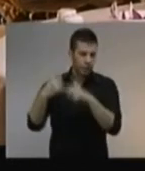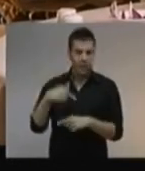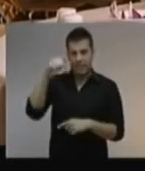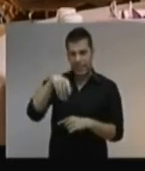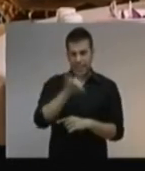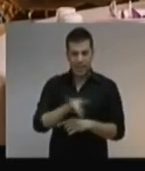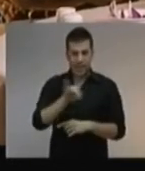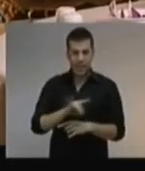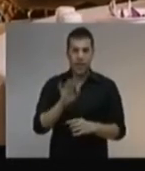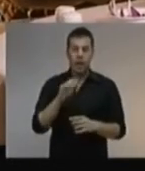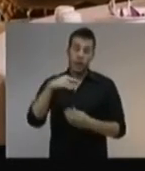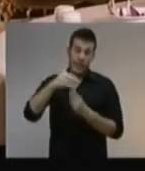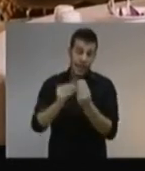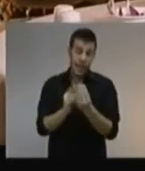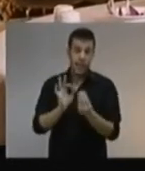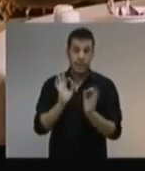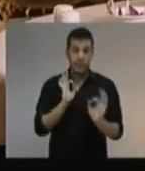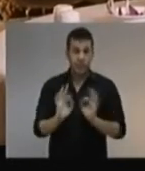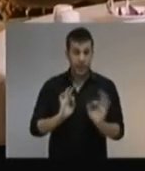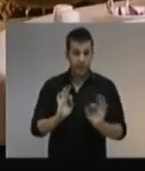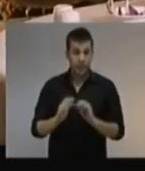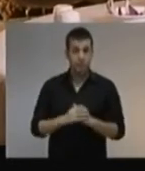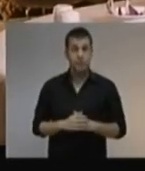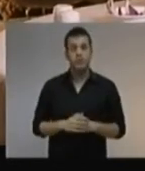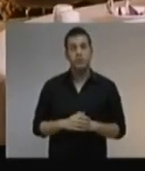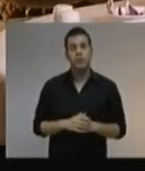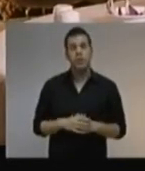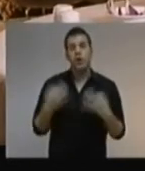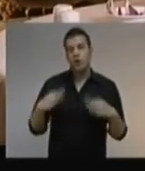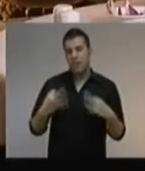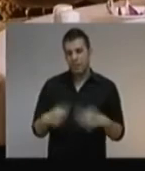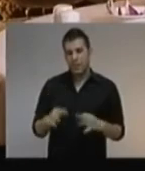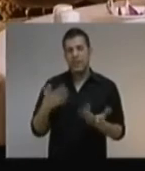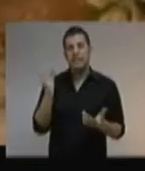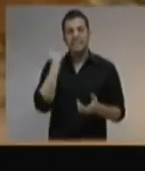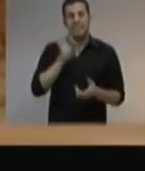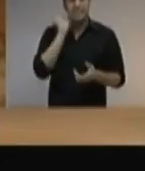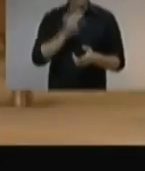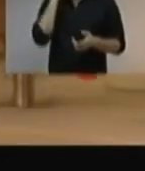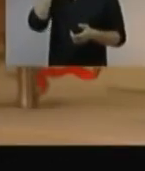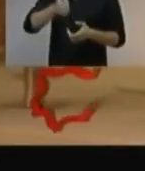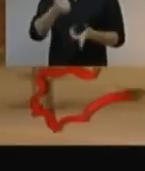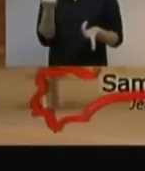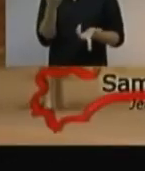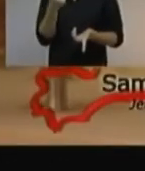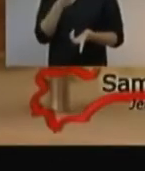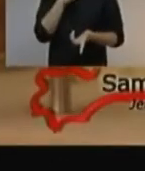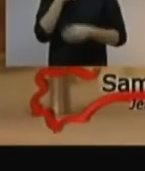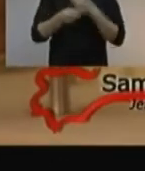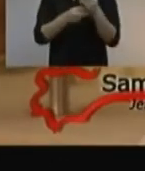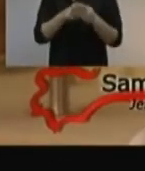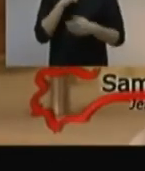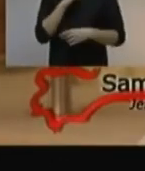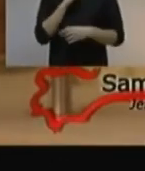vida de aquí de la isla. Pero antes cuéntame con qué ingredientes se ha trabajado normalmente durante los siglos. Son bastantes ingredientes, los